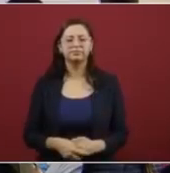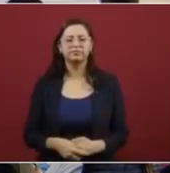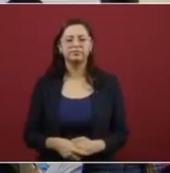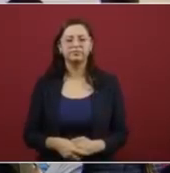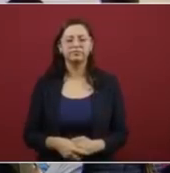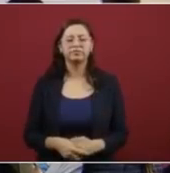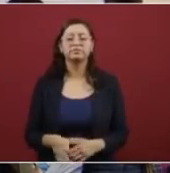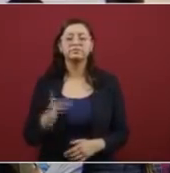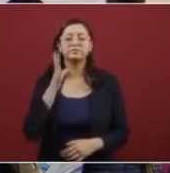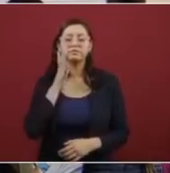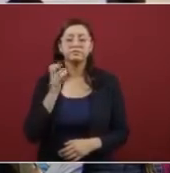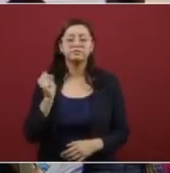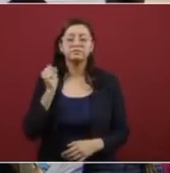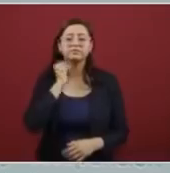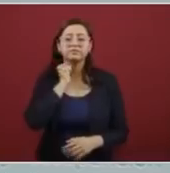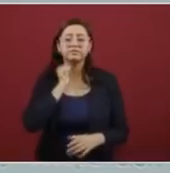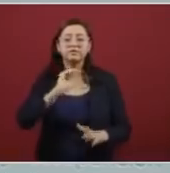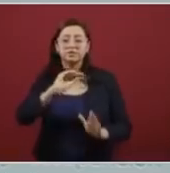agregaron